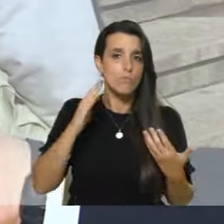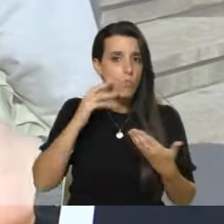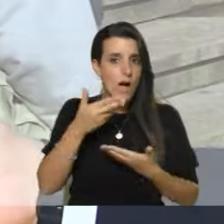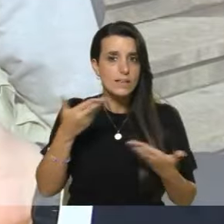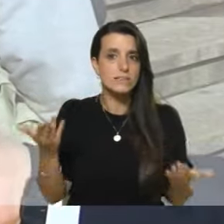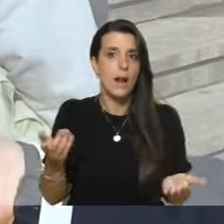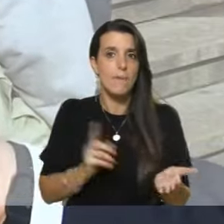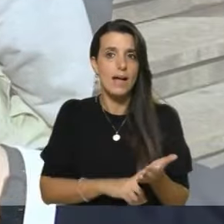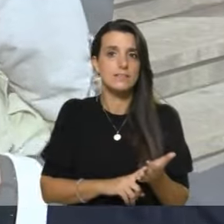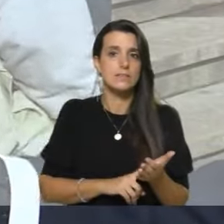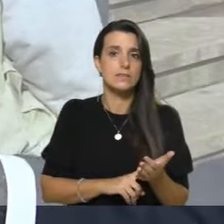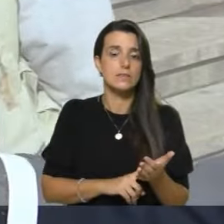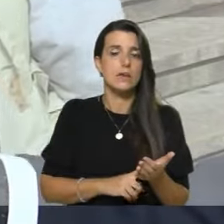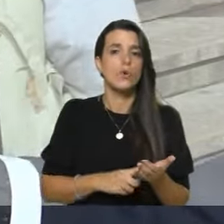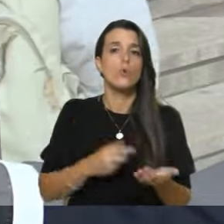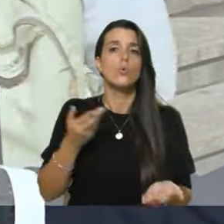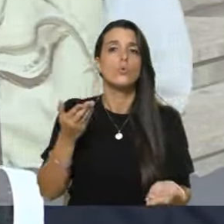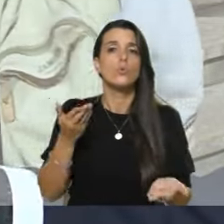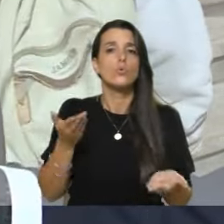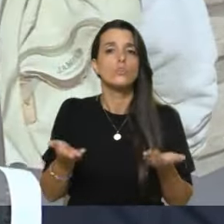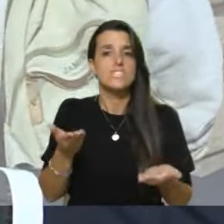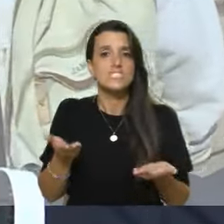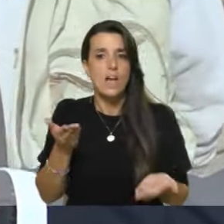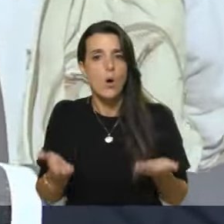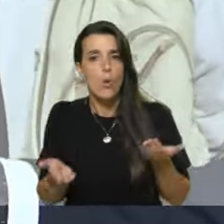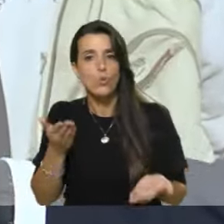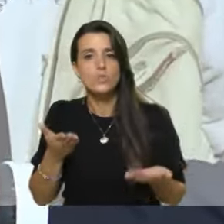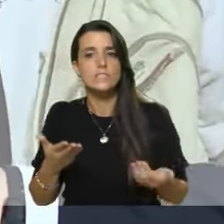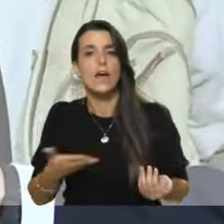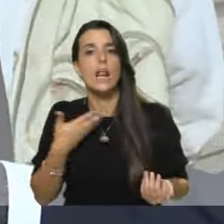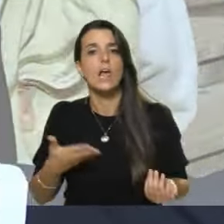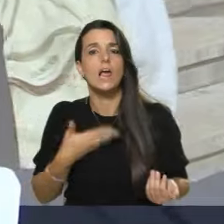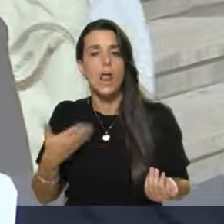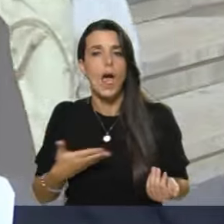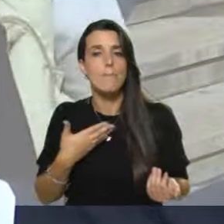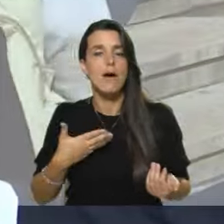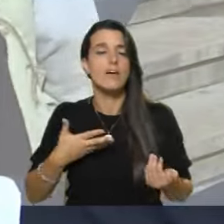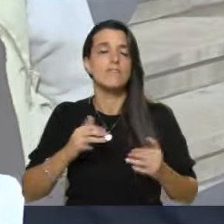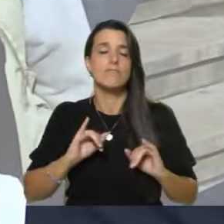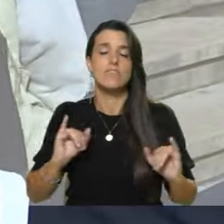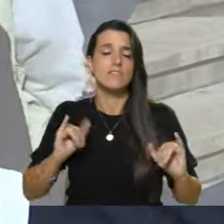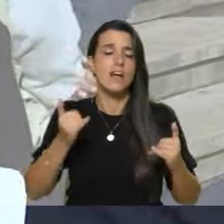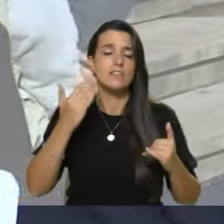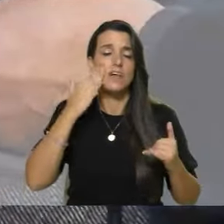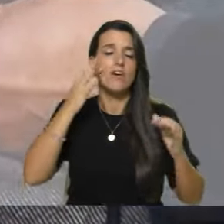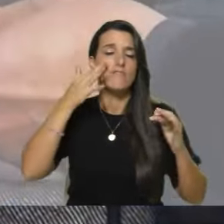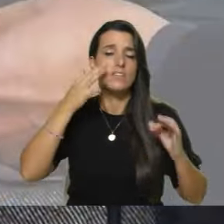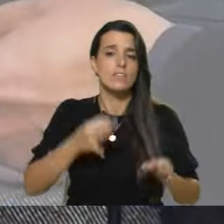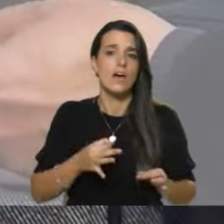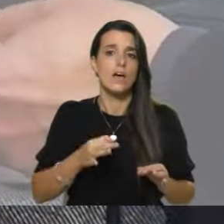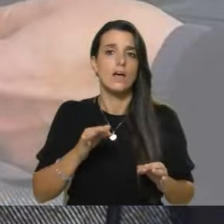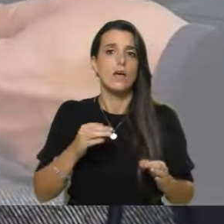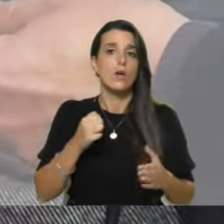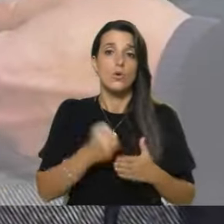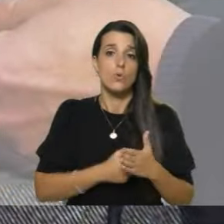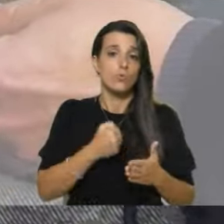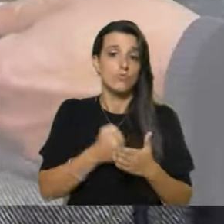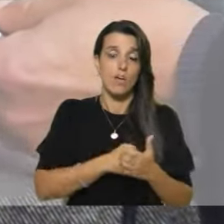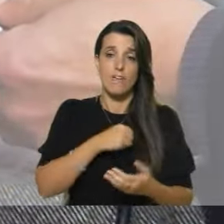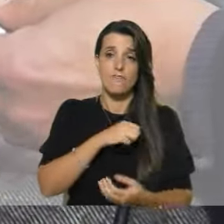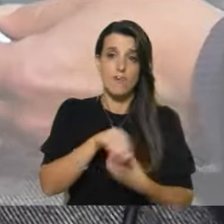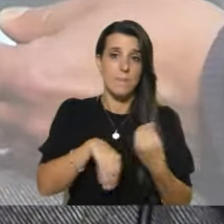que la justicia que nuestro pueblo está reclamando para que de una vez por todas sepamos toda la verdad. La lucha de los